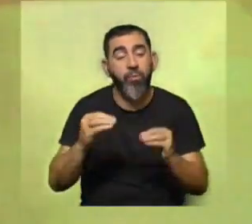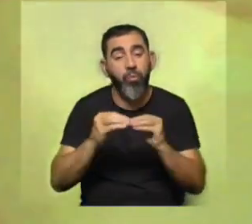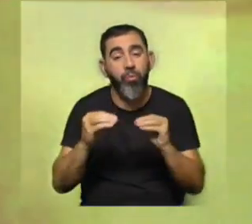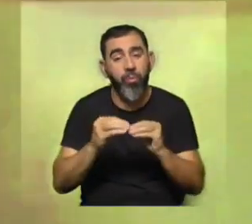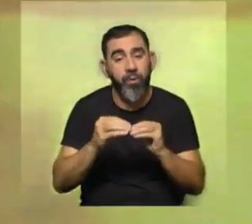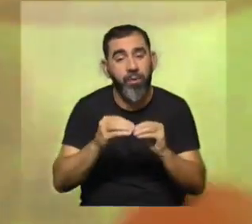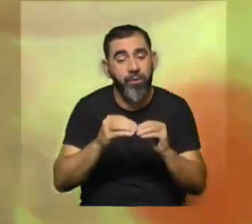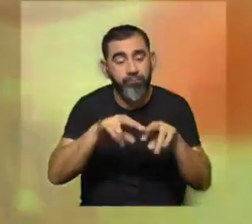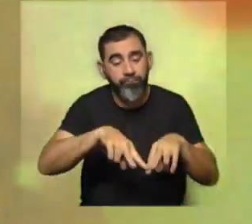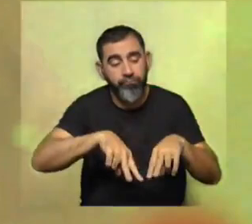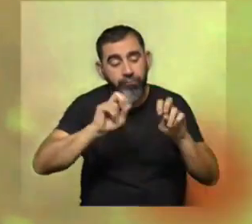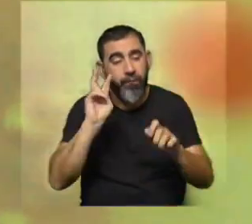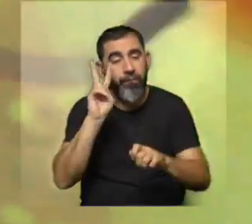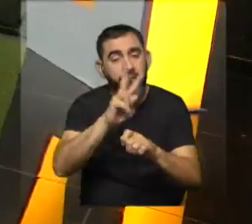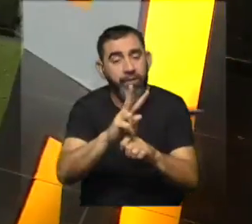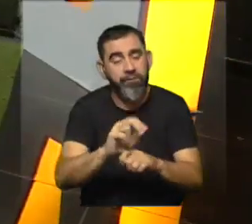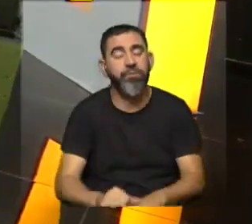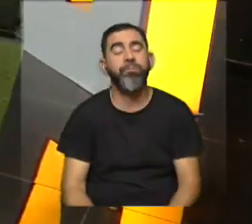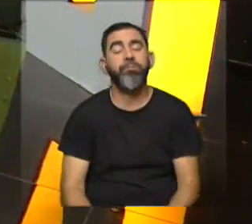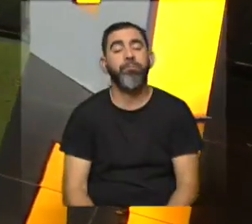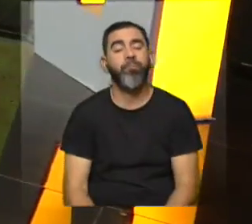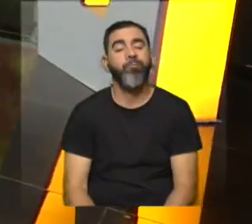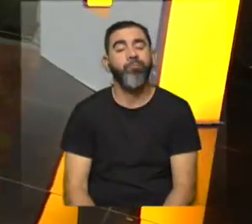Perrone estuvo trabajando, visitó y nos cuenta.